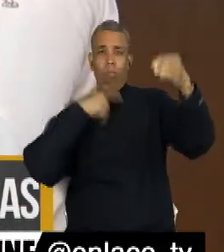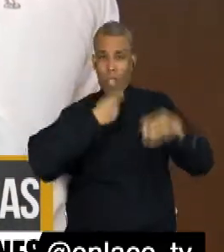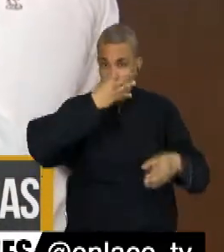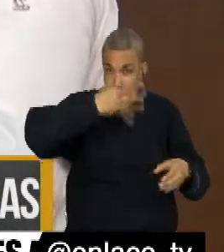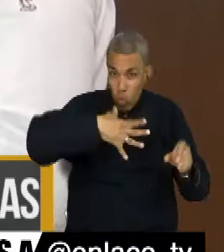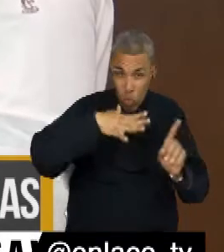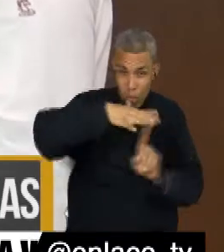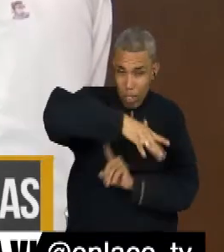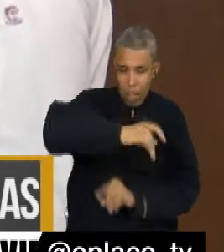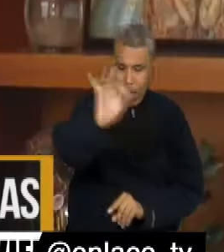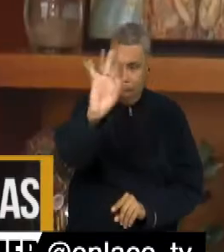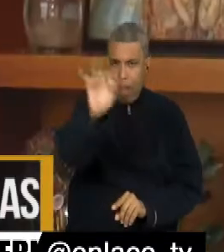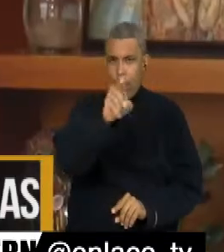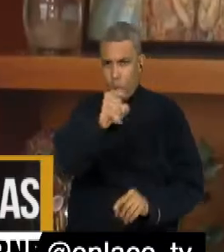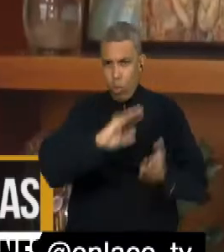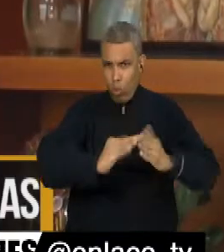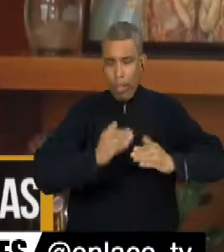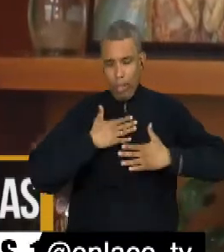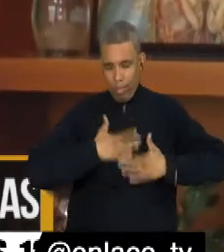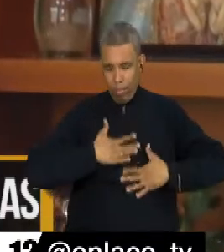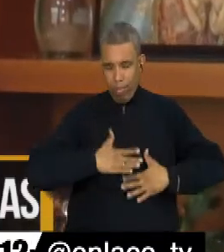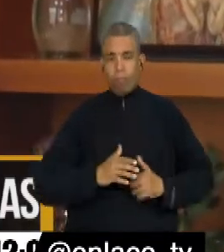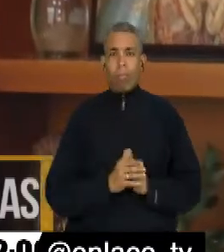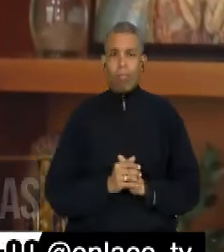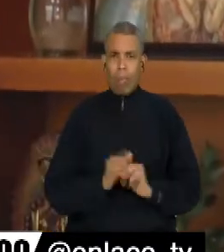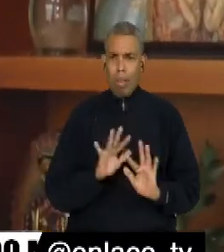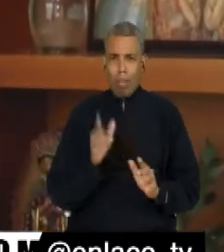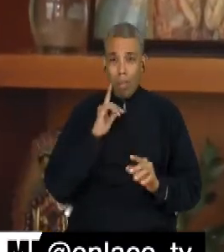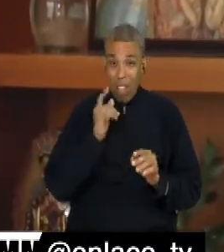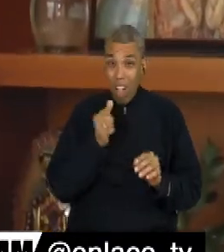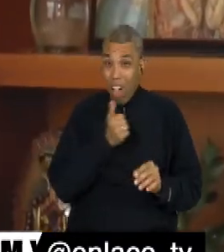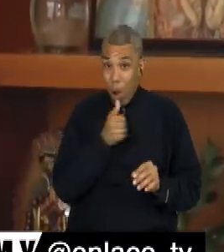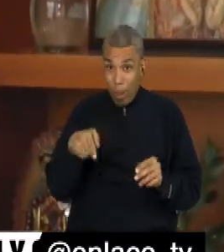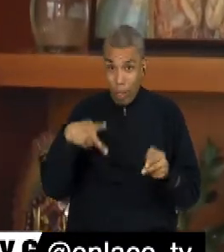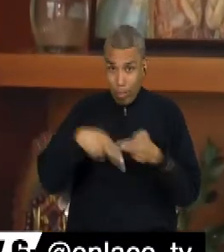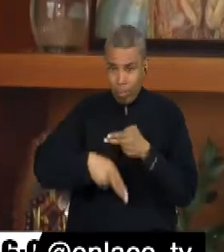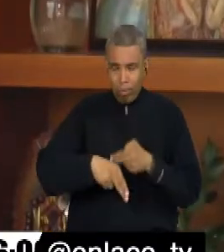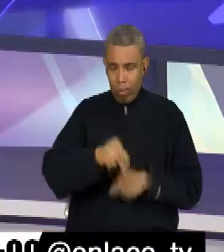asegura igualmente que el suministro de agua a la ciudad no se verá suspendido.